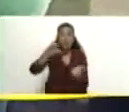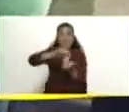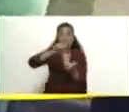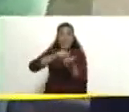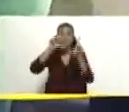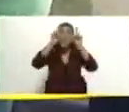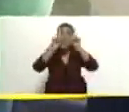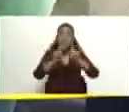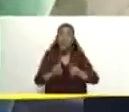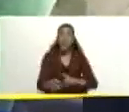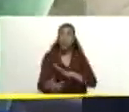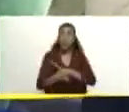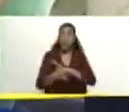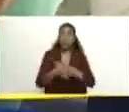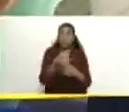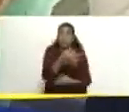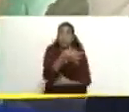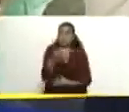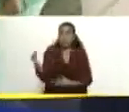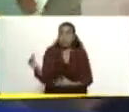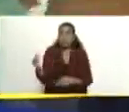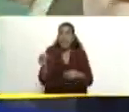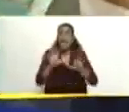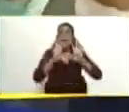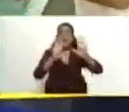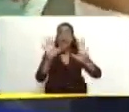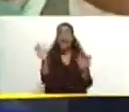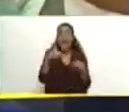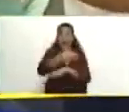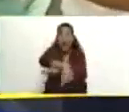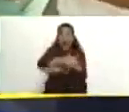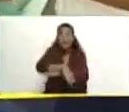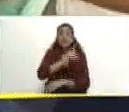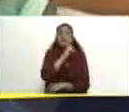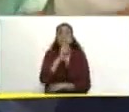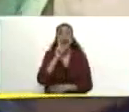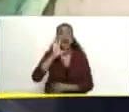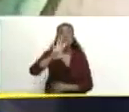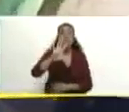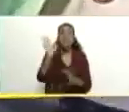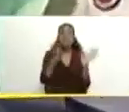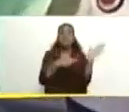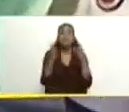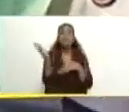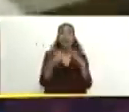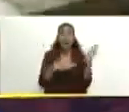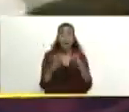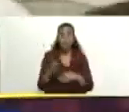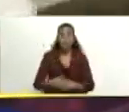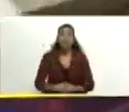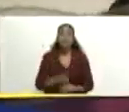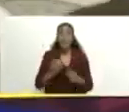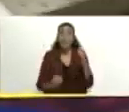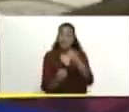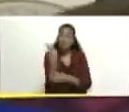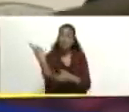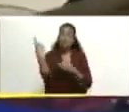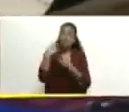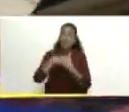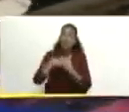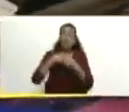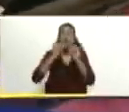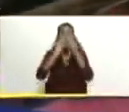de diagnóstico de alta tecnología en 10 de marzo. Un centro de alta tecnología que nos hacía falta y que forma parte de toda